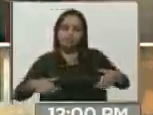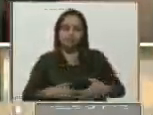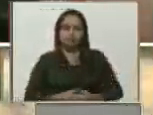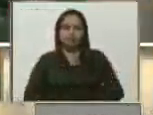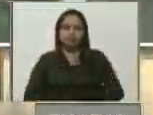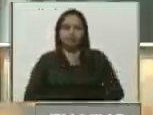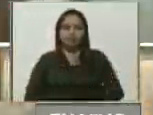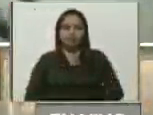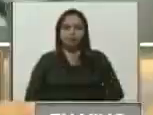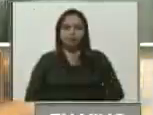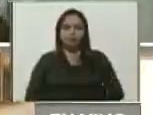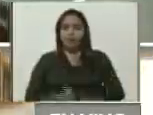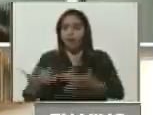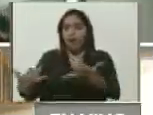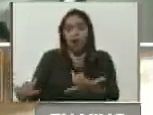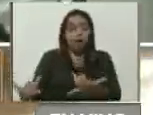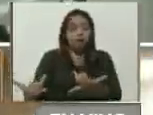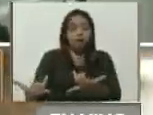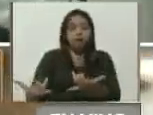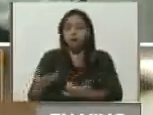A la fecha no se ha logrado la